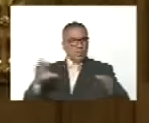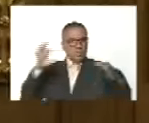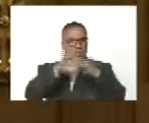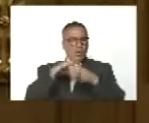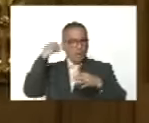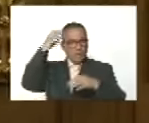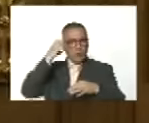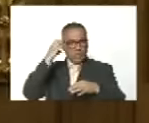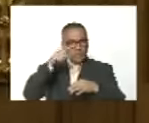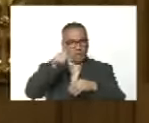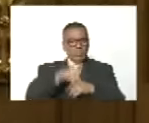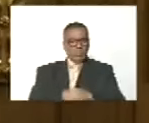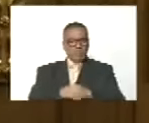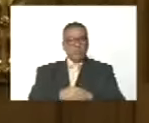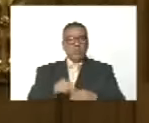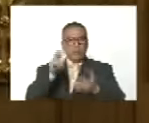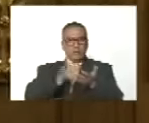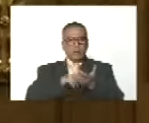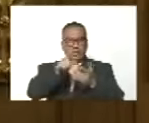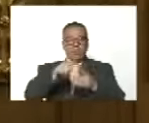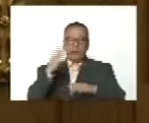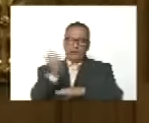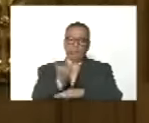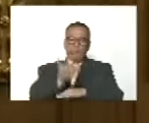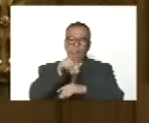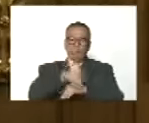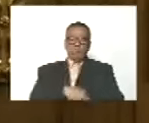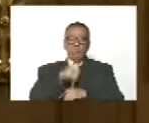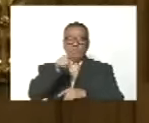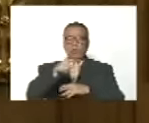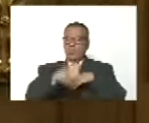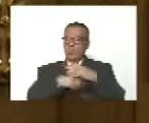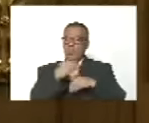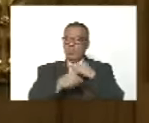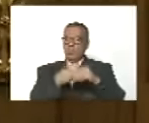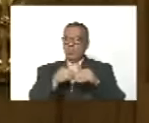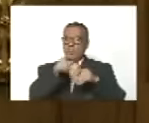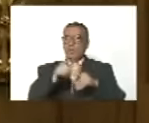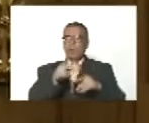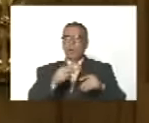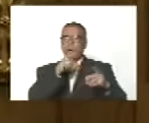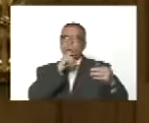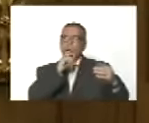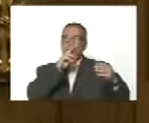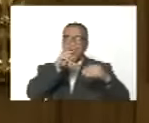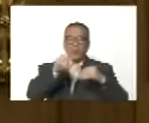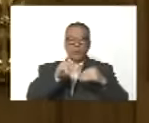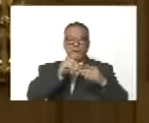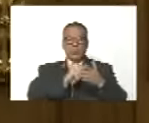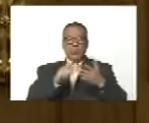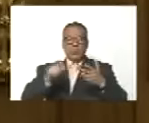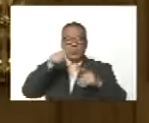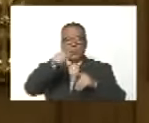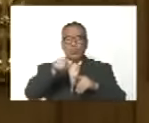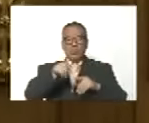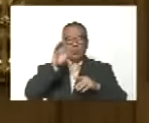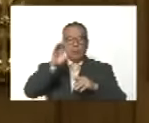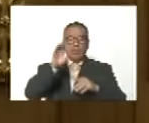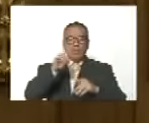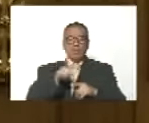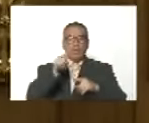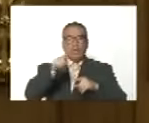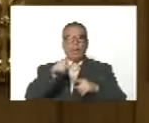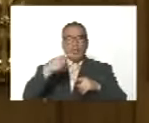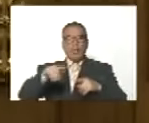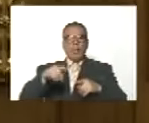Europea que nos está ratificando estas sanciones, ellos lo hicieron sobre una narrativa en la cual decían que en este país se violaban